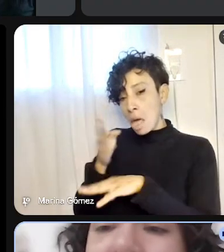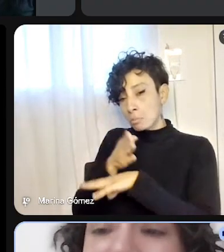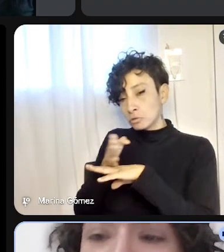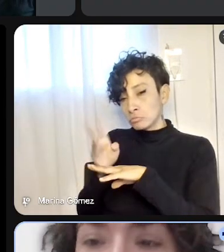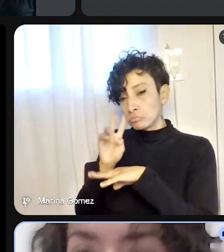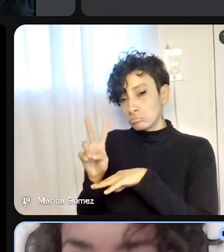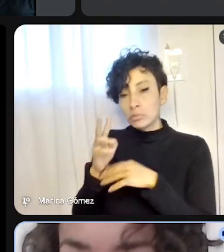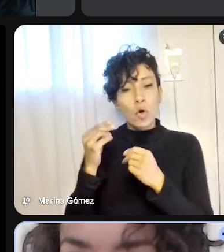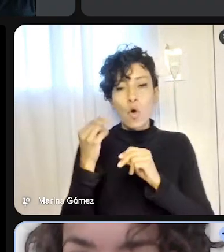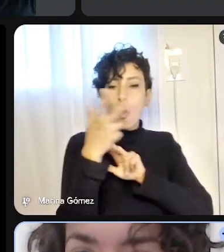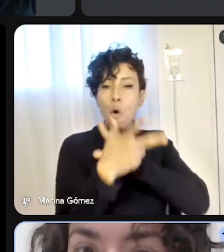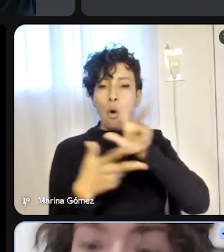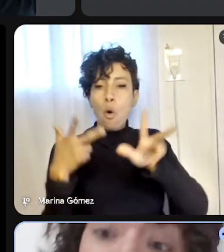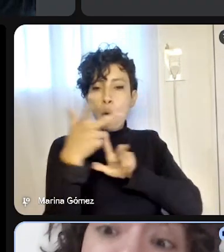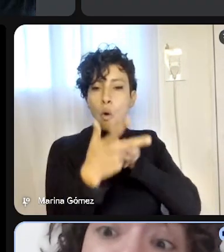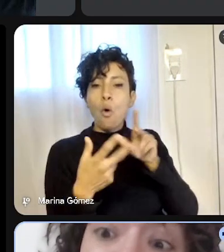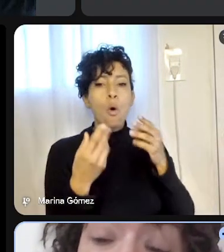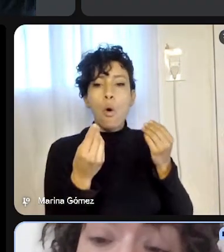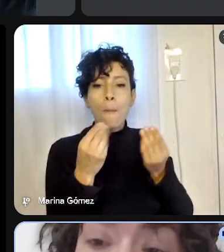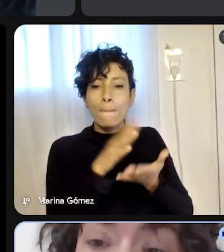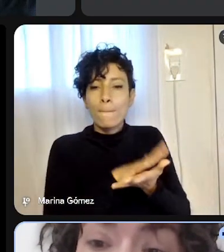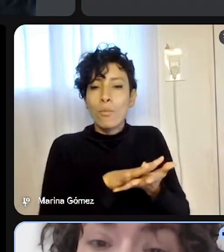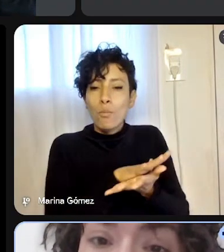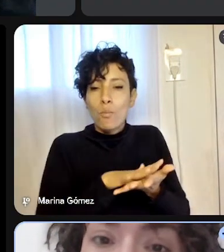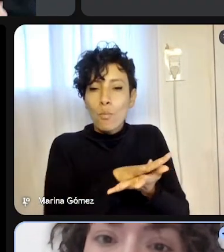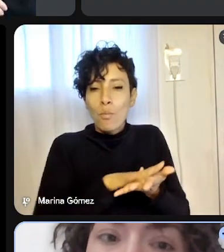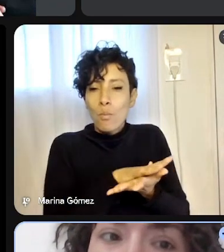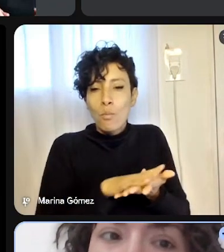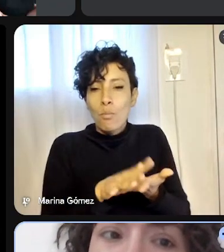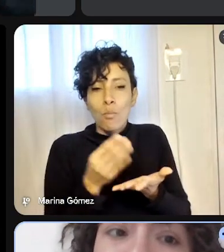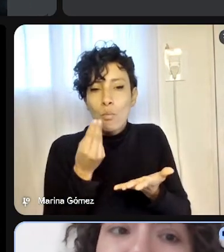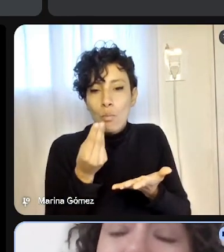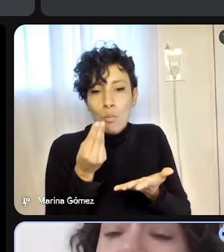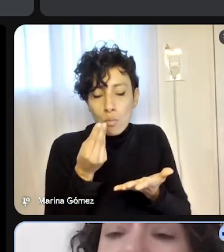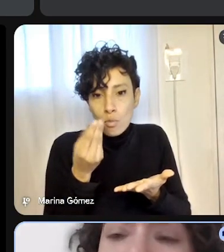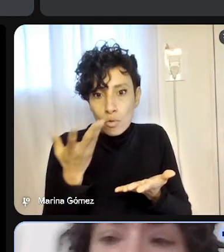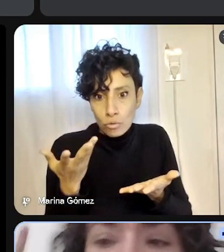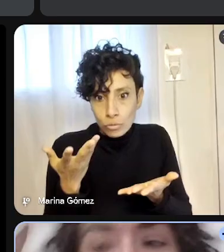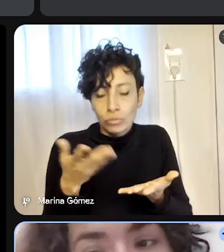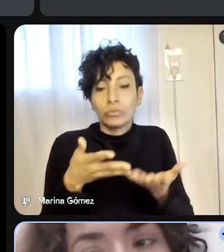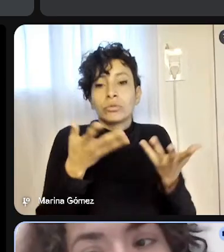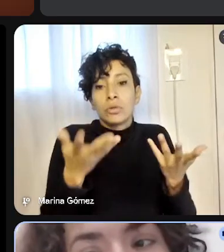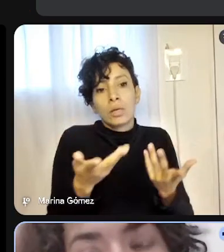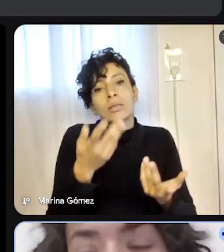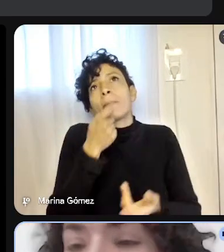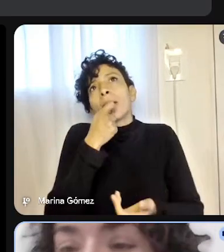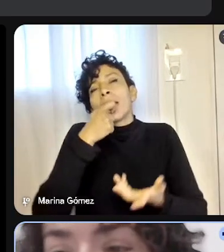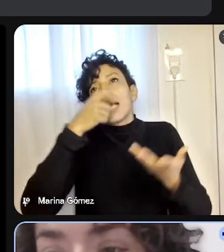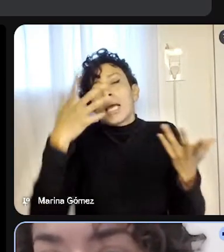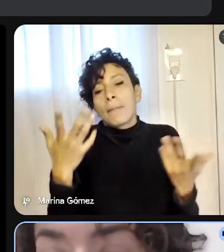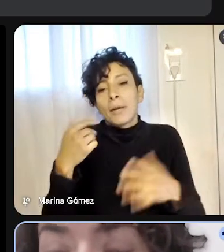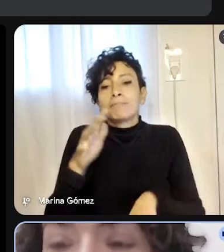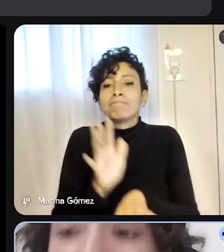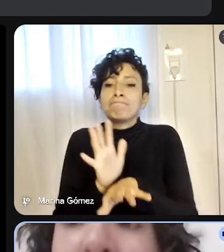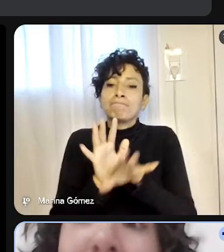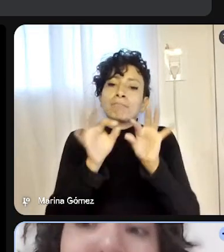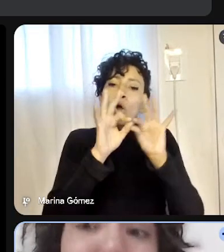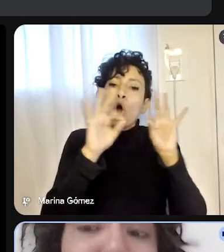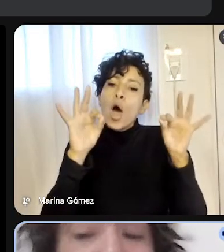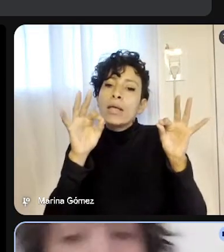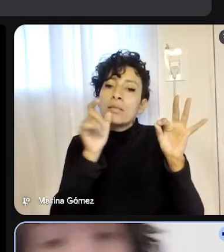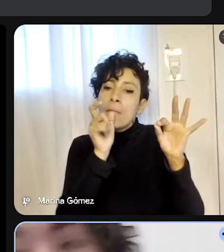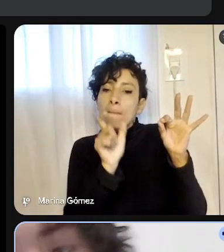ver cómo resolvemos y cómo muchas veces esto de decir, bueno, el verbo va siempre al